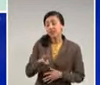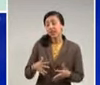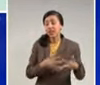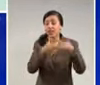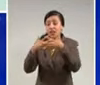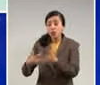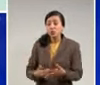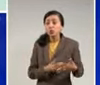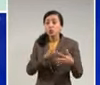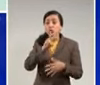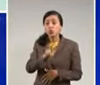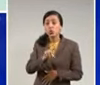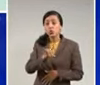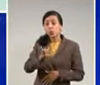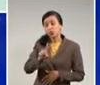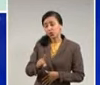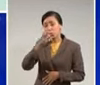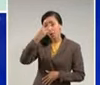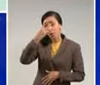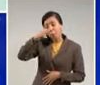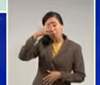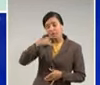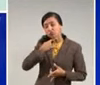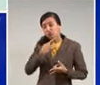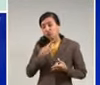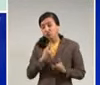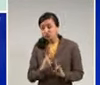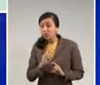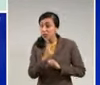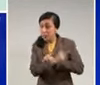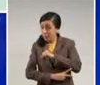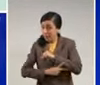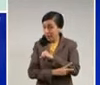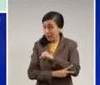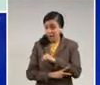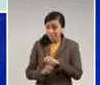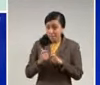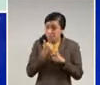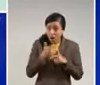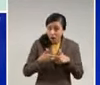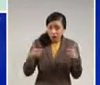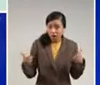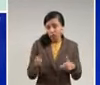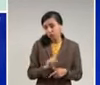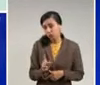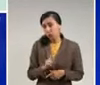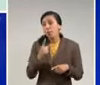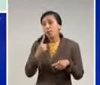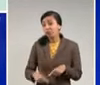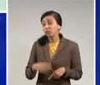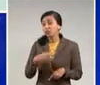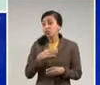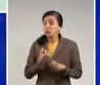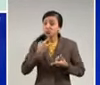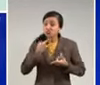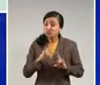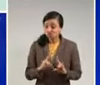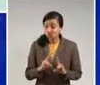291, México, es un país que no es de los más grandes, pero sin embargo, con una letalidad muy